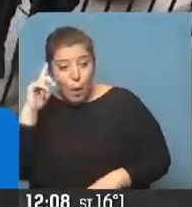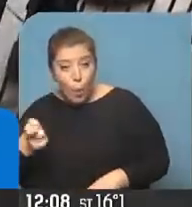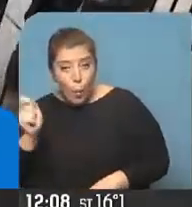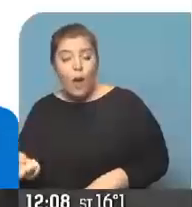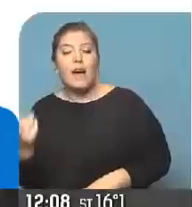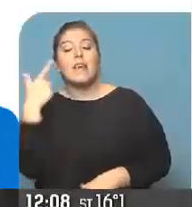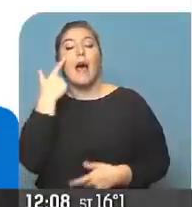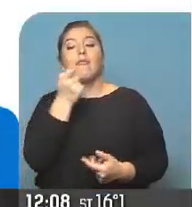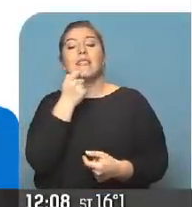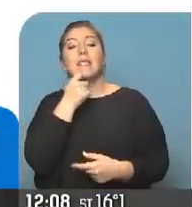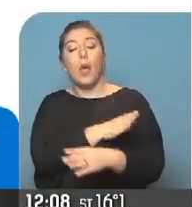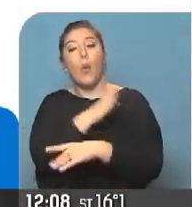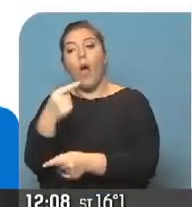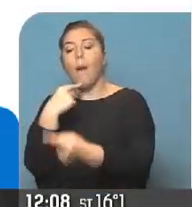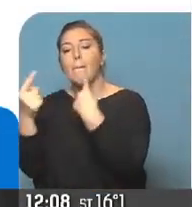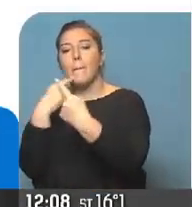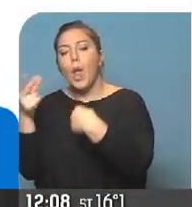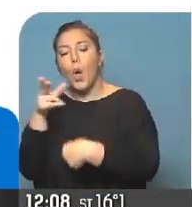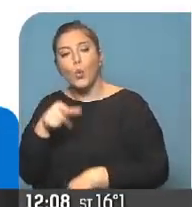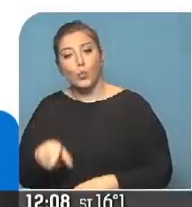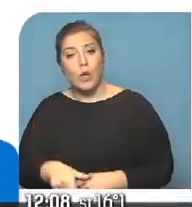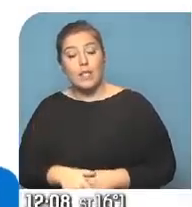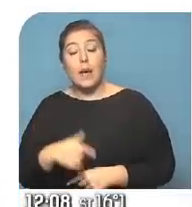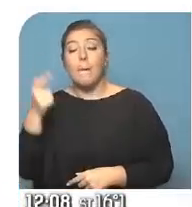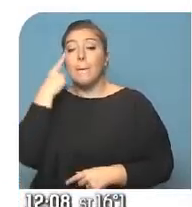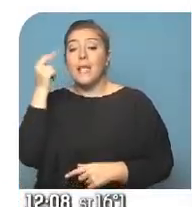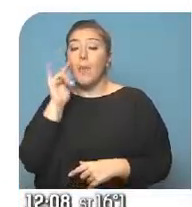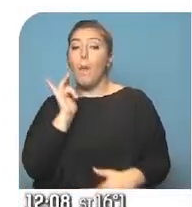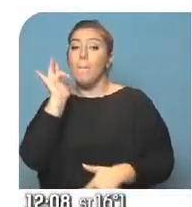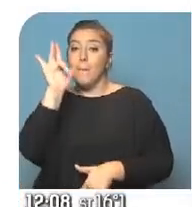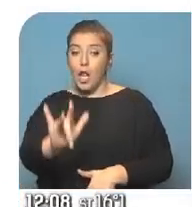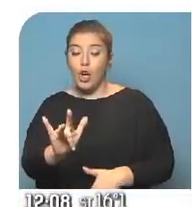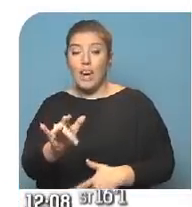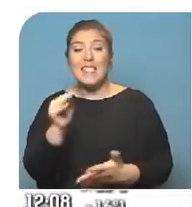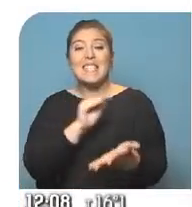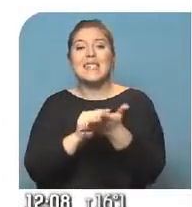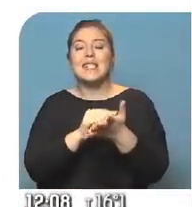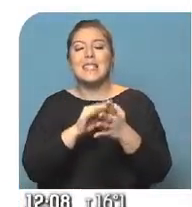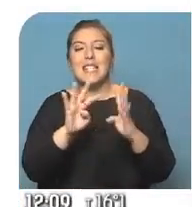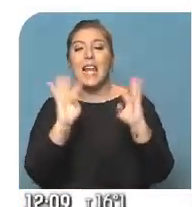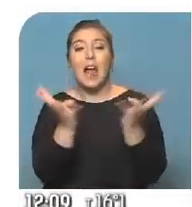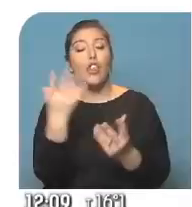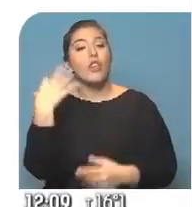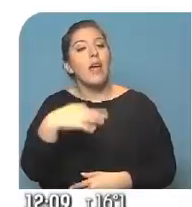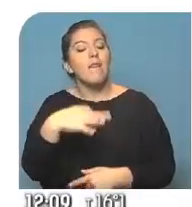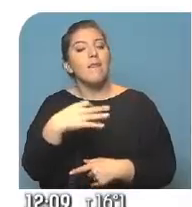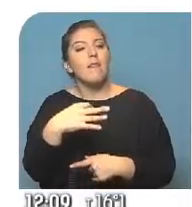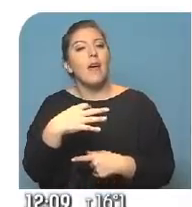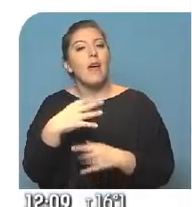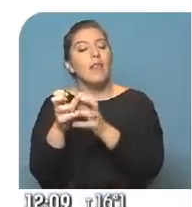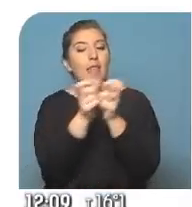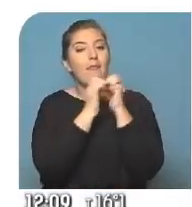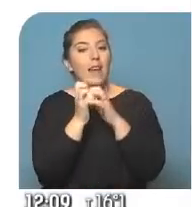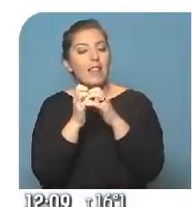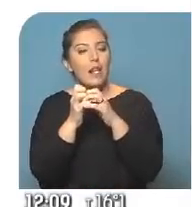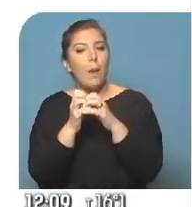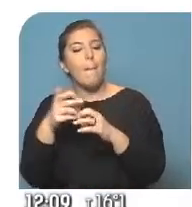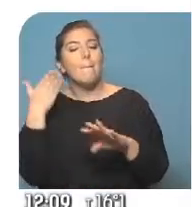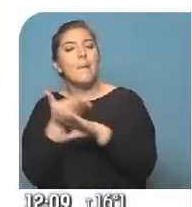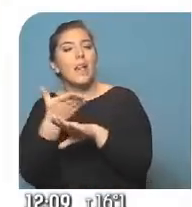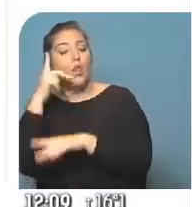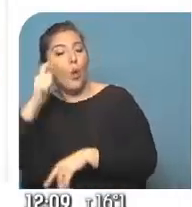responder preguntas del magistrado. Tengamos en cuenta que este miércoles el Senado de la Nación tiene que tratar un pedido de Bonadío vinculado con la expresidenta, que es la posibilidad